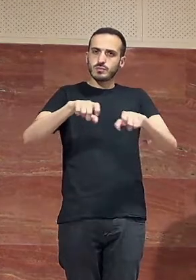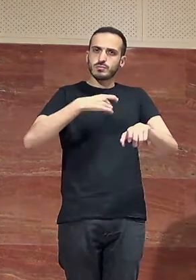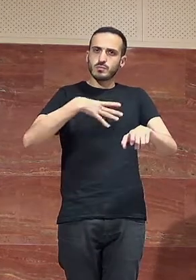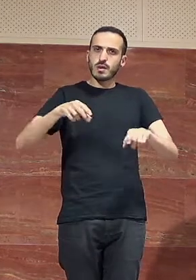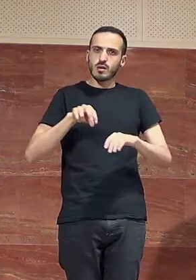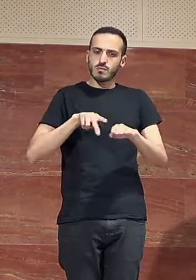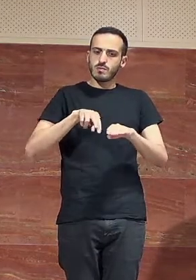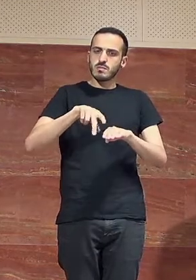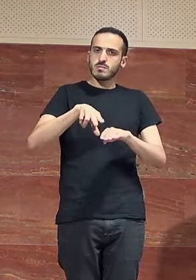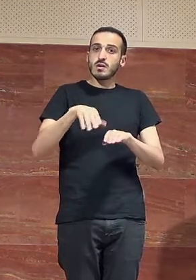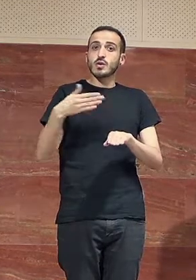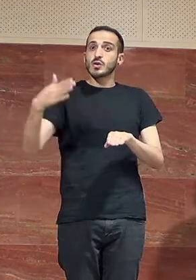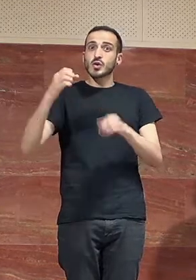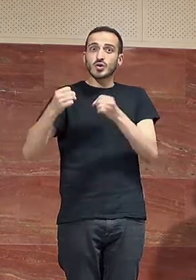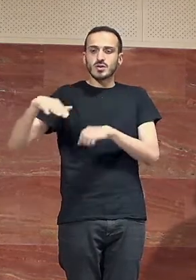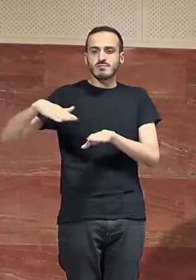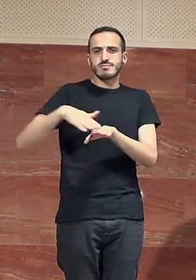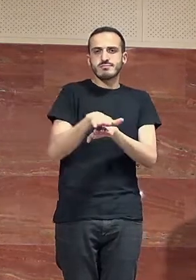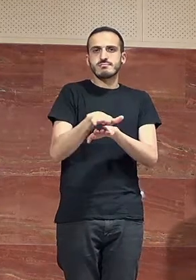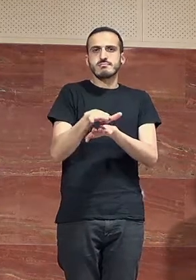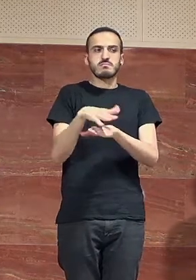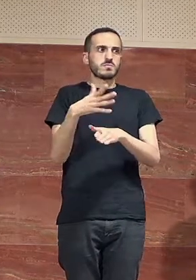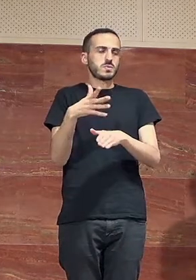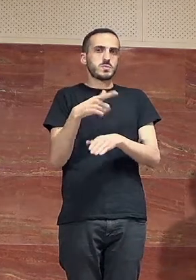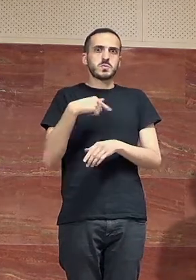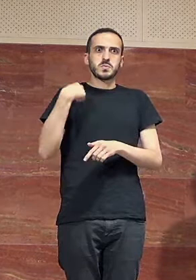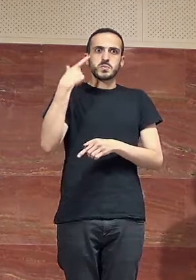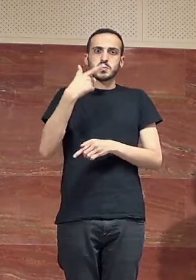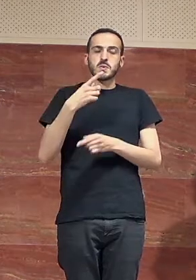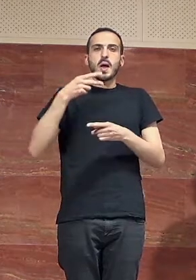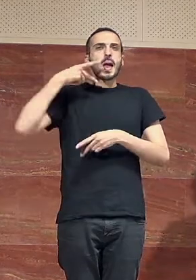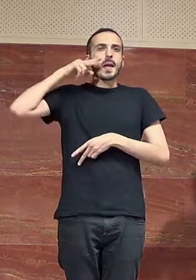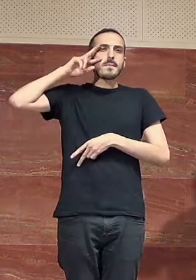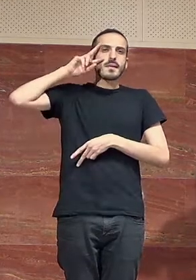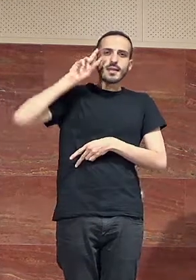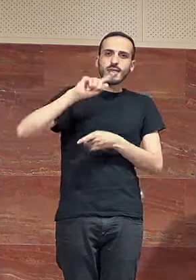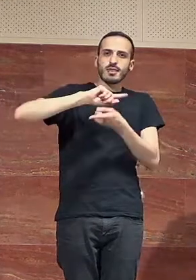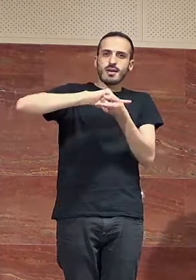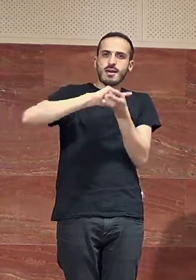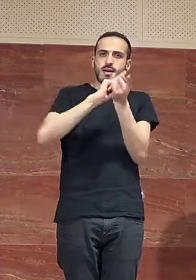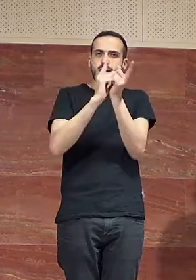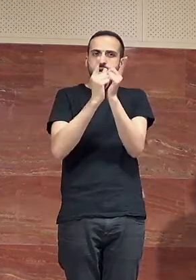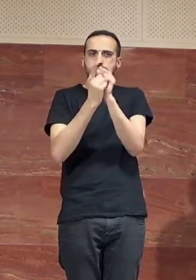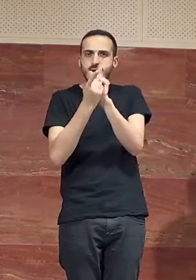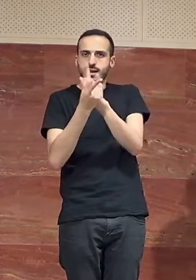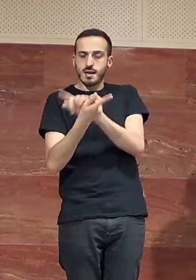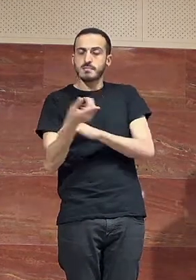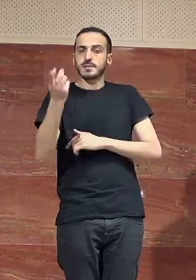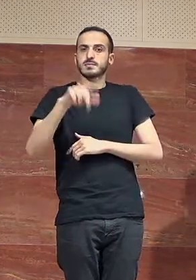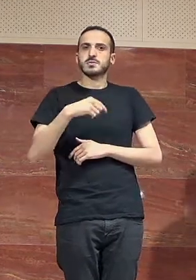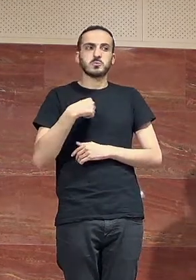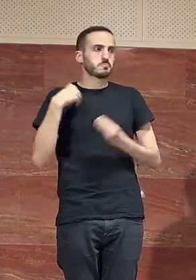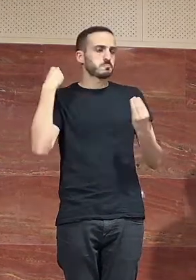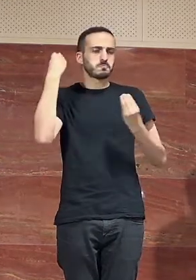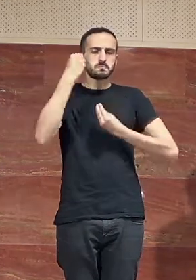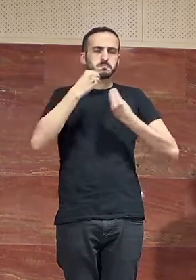absolutamente increíble. Es como si no memorizáramos nuestra experiencia de recorrido en la ciudad cuando nos subimos a los vehículos. Y yo creo que